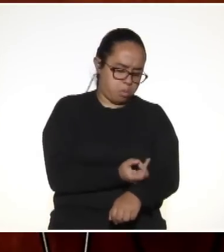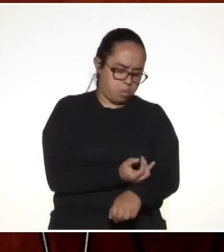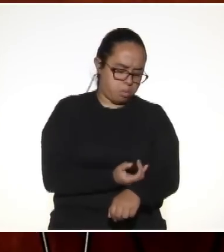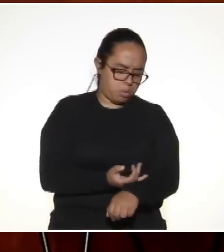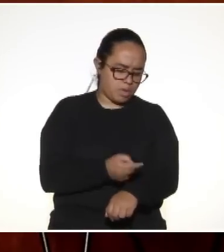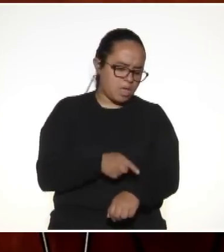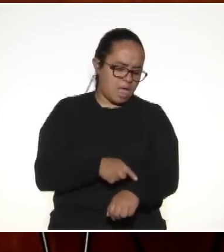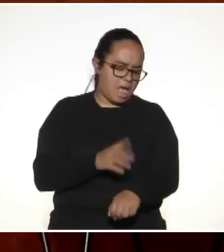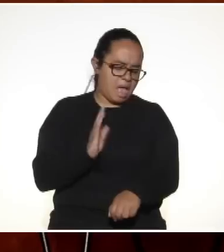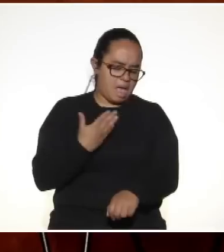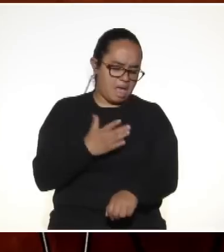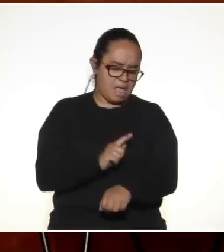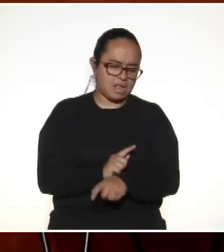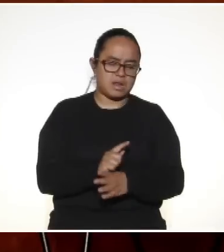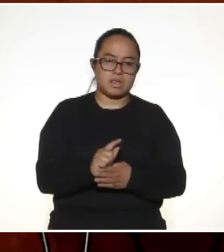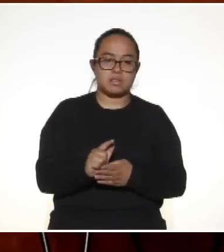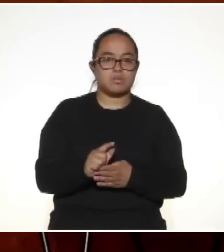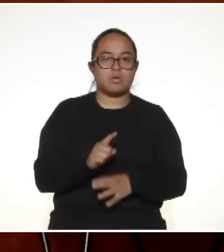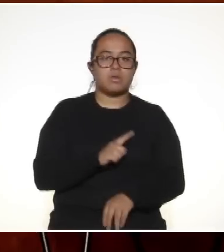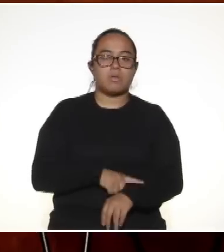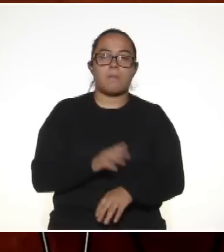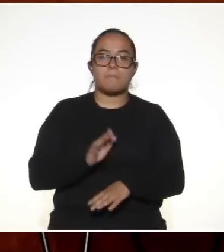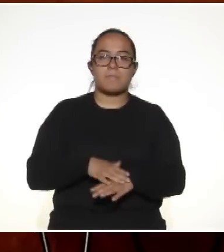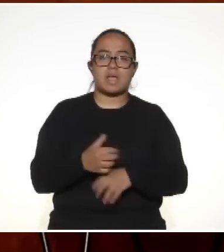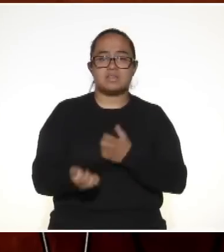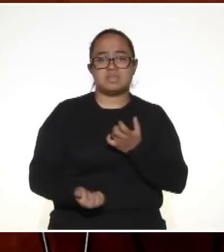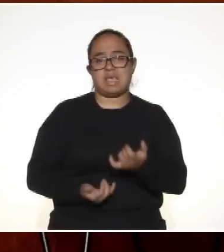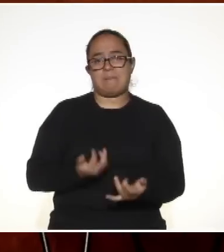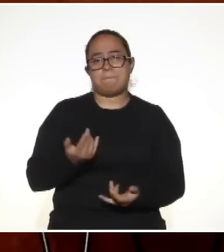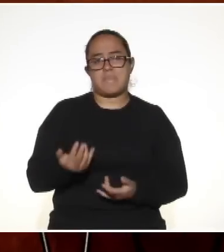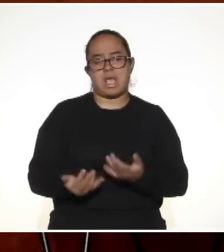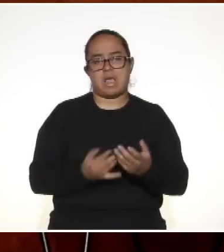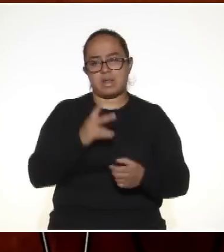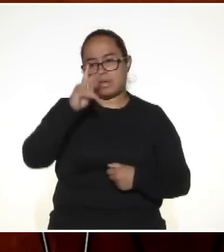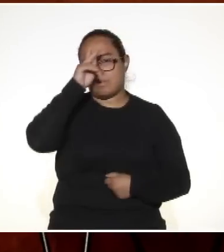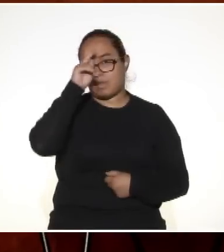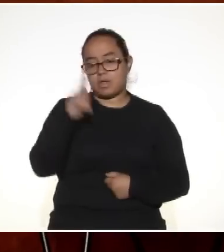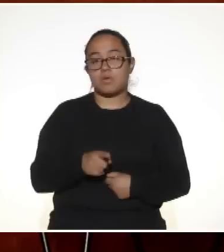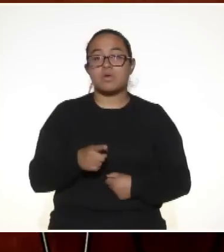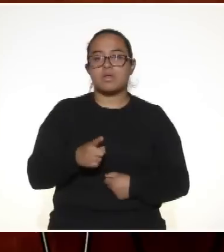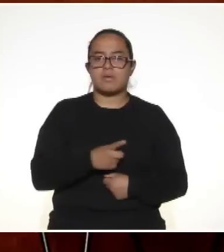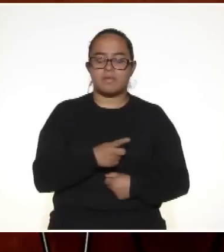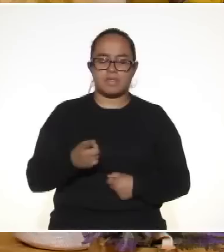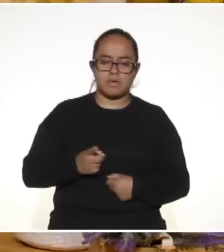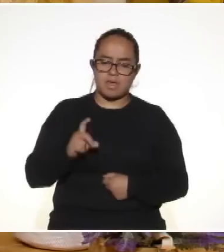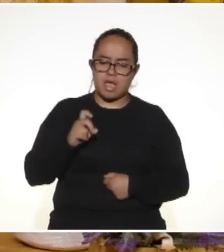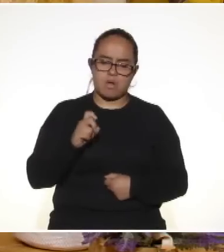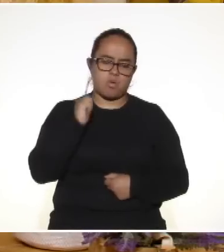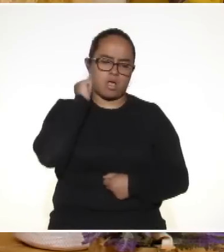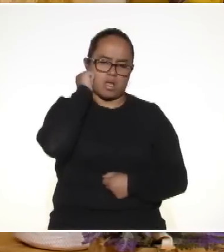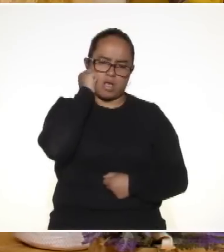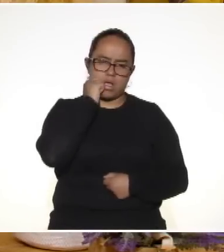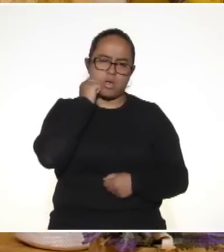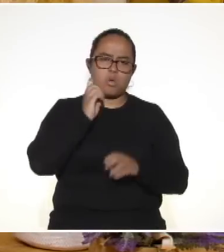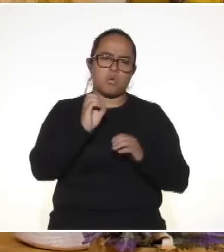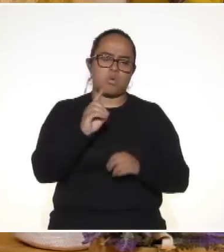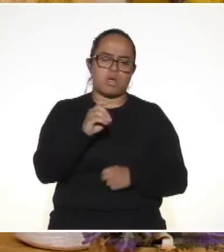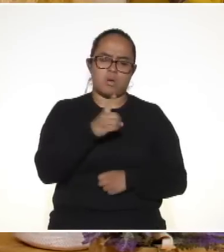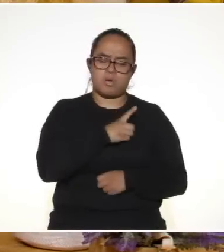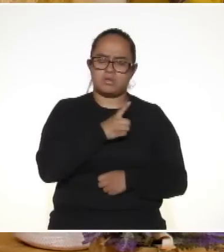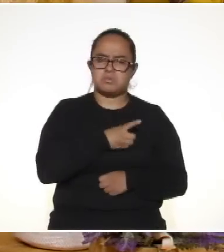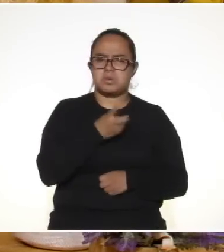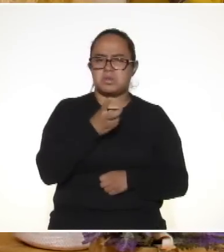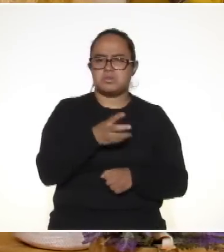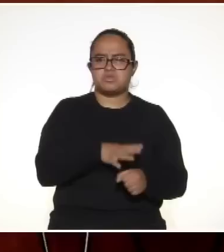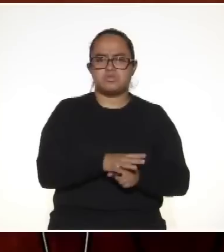se está desinfectando. La realidad es que estamos quemando más, ¿eh? Entonces, tomar en cuenta agua, jabón o agua sola es más